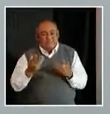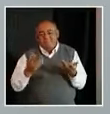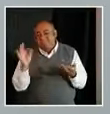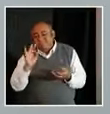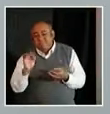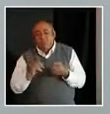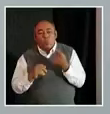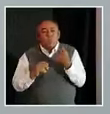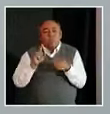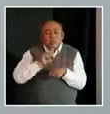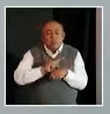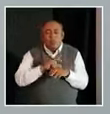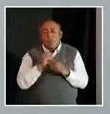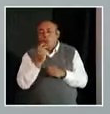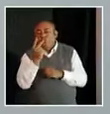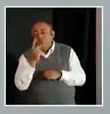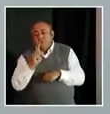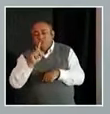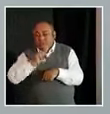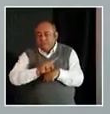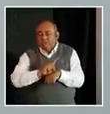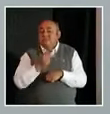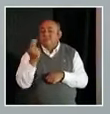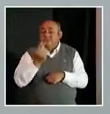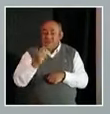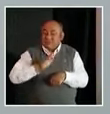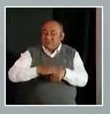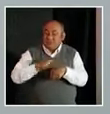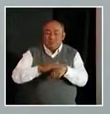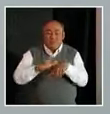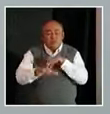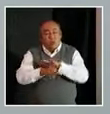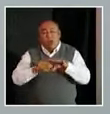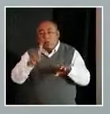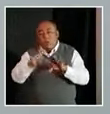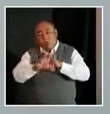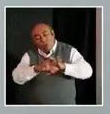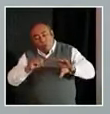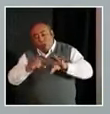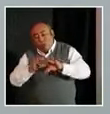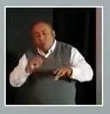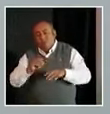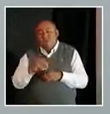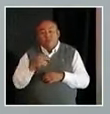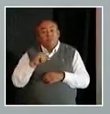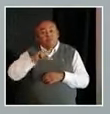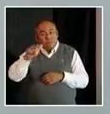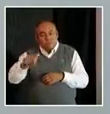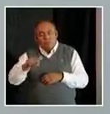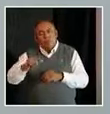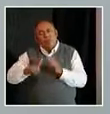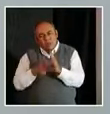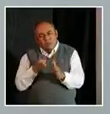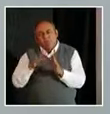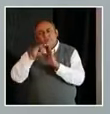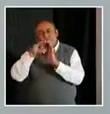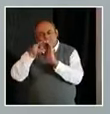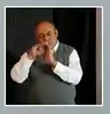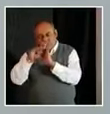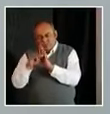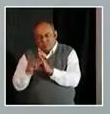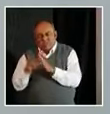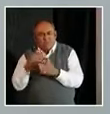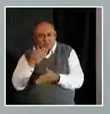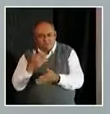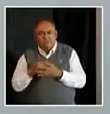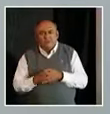un par de días la extracción y luego bajamos y luego tenemos que volver a incrementar. Además, hay una cosa muy particular en el